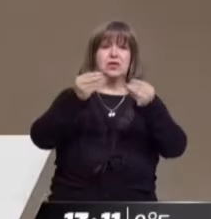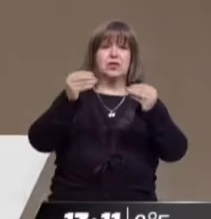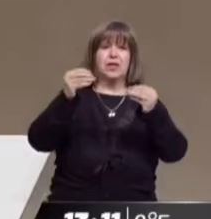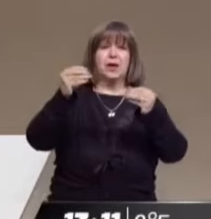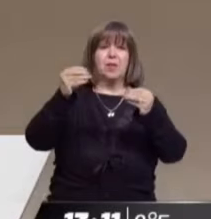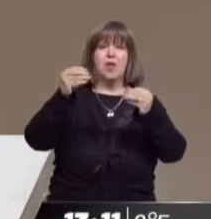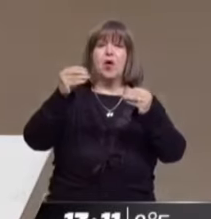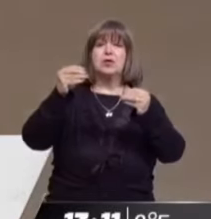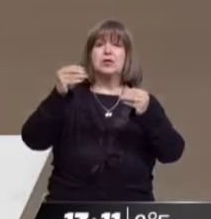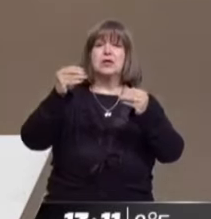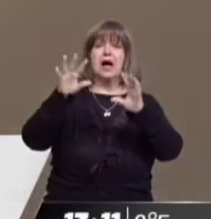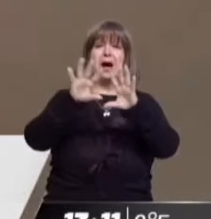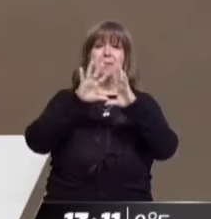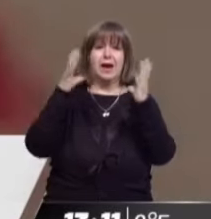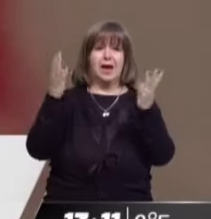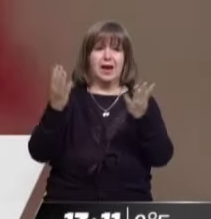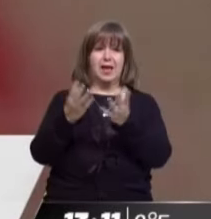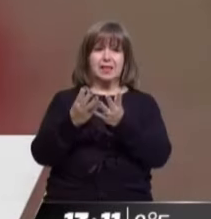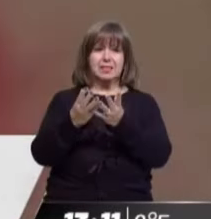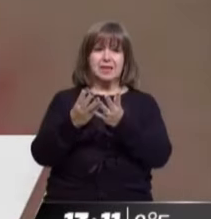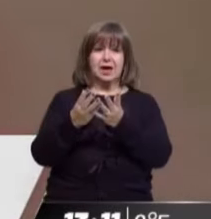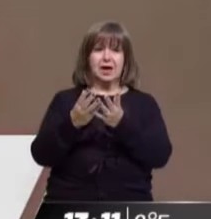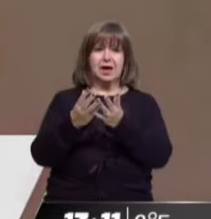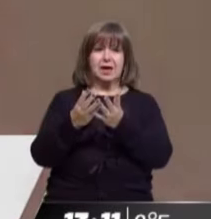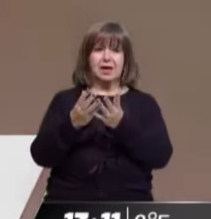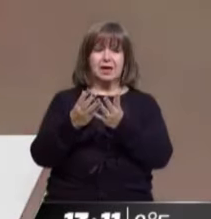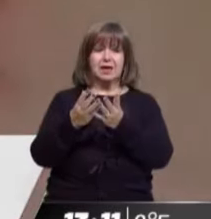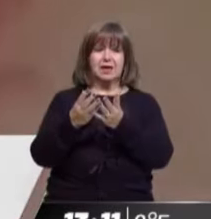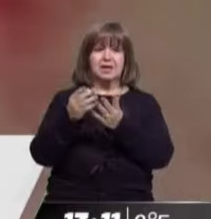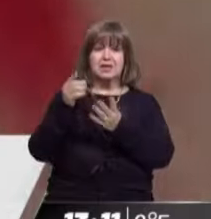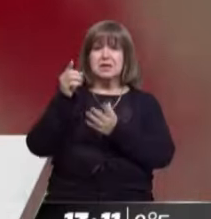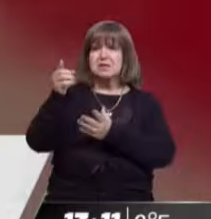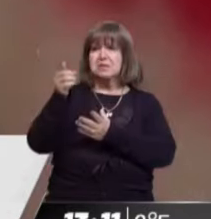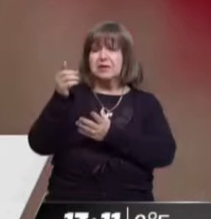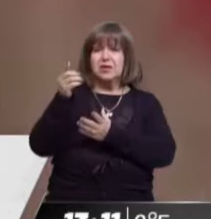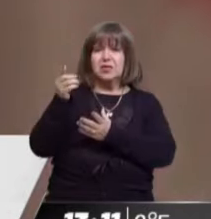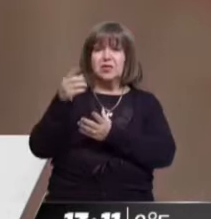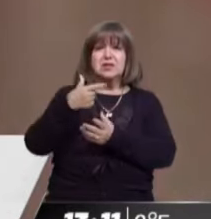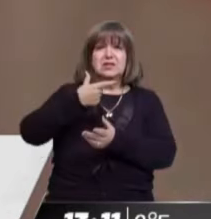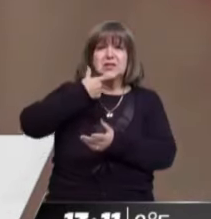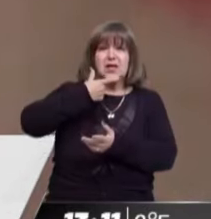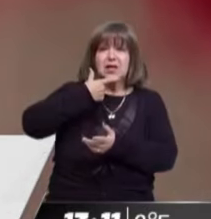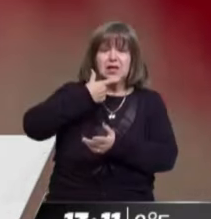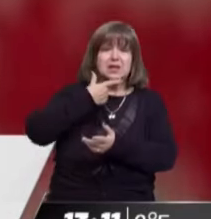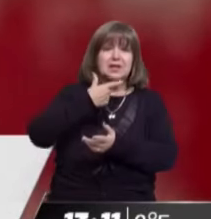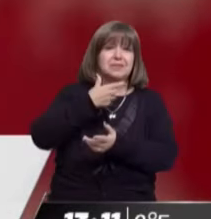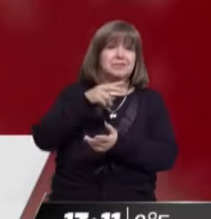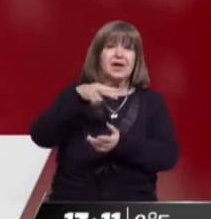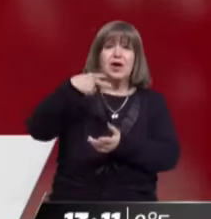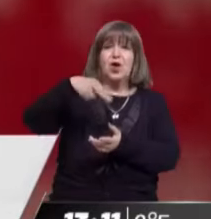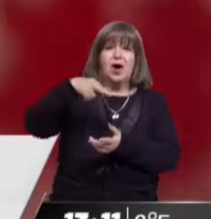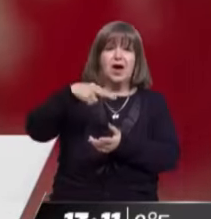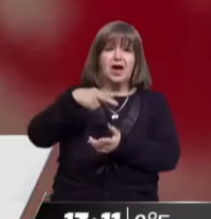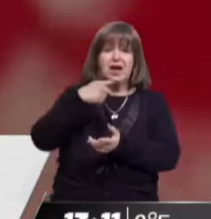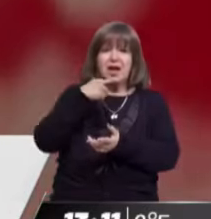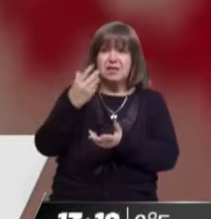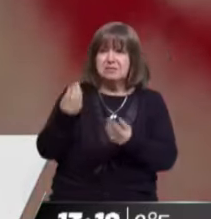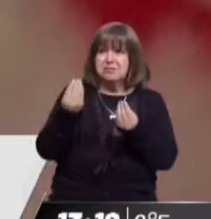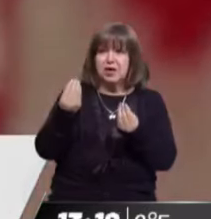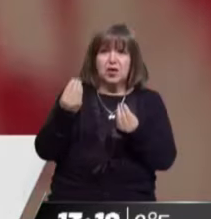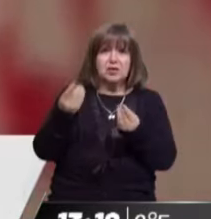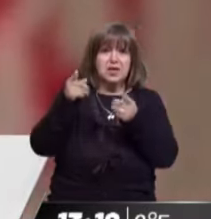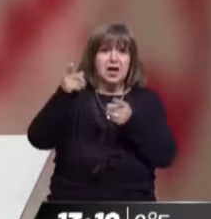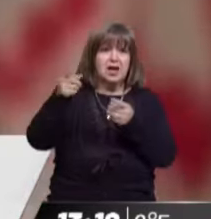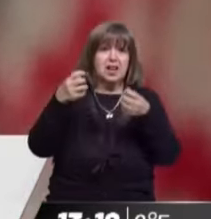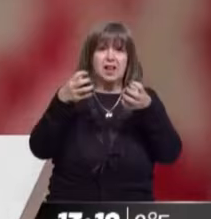Cómete al rico Pero qué tiene que ver Messi si se dedica a la actividad Deportiva en ninguno de los casos tampoco se dedica ni a algo relacionado